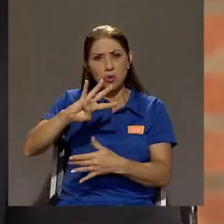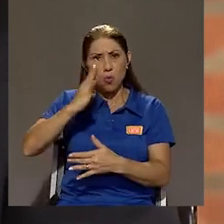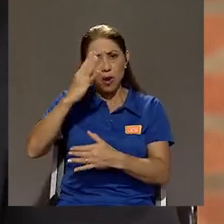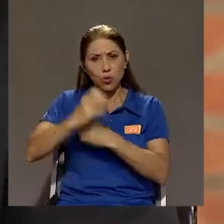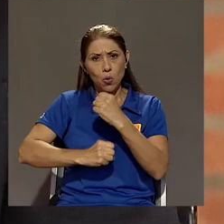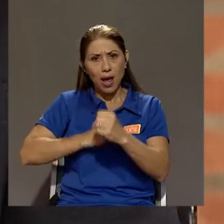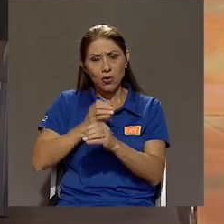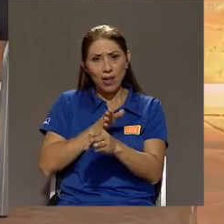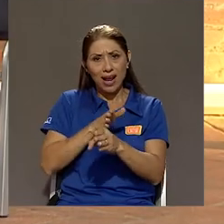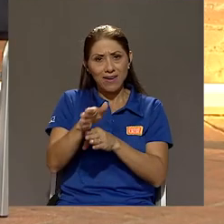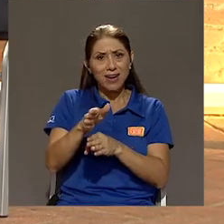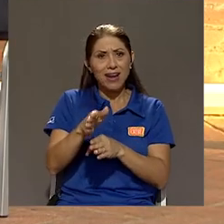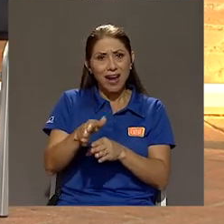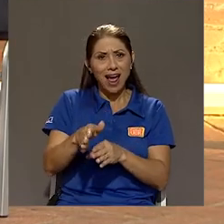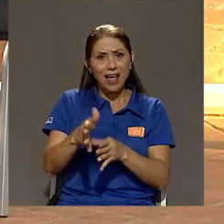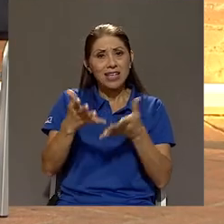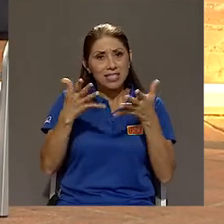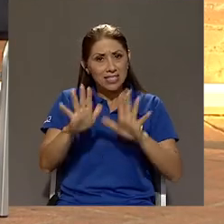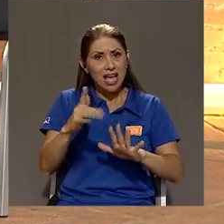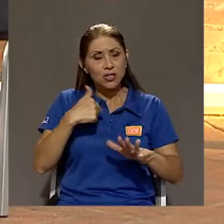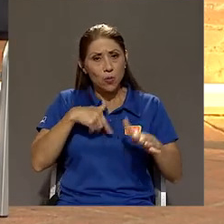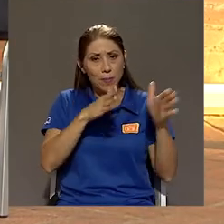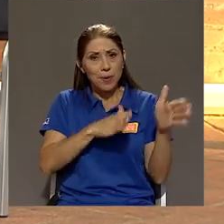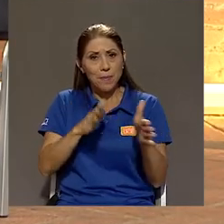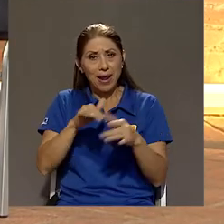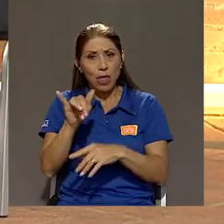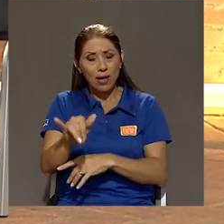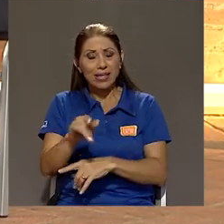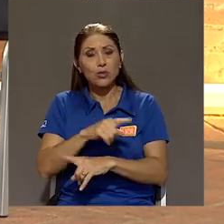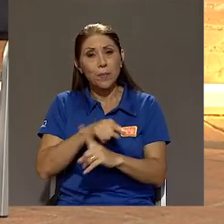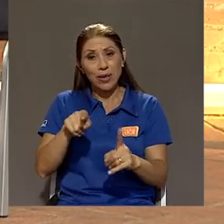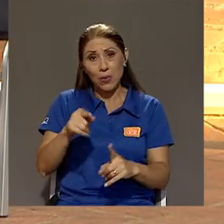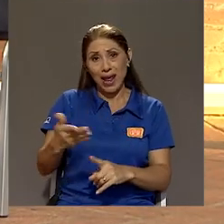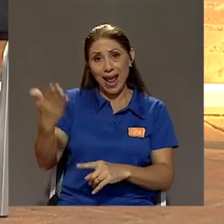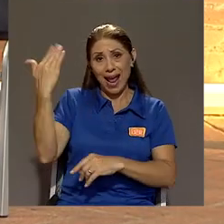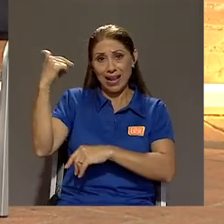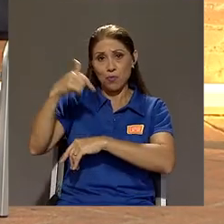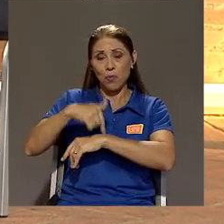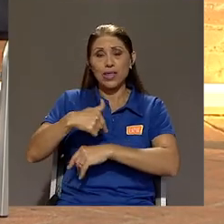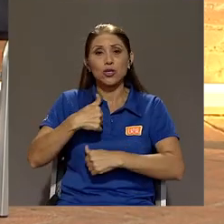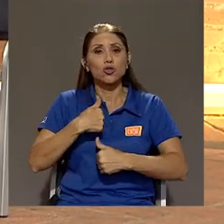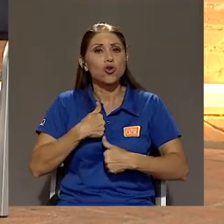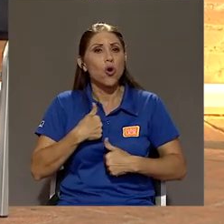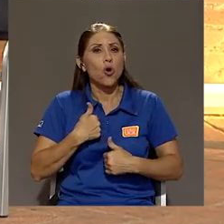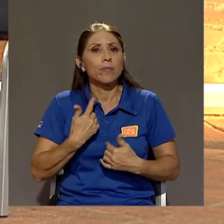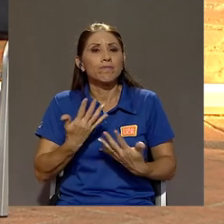carrera, pero ya venía como preparado a eso,